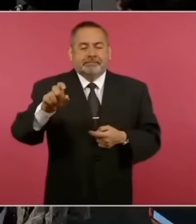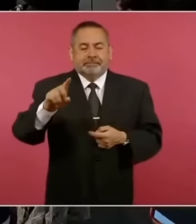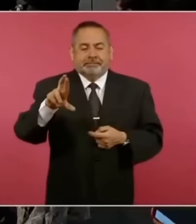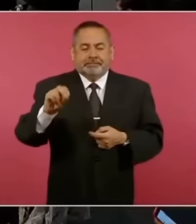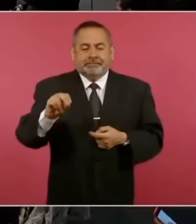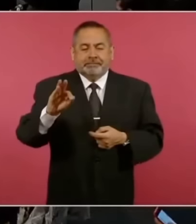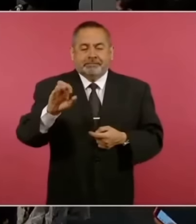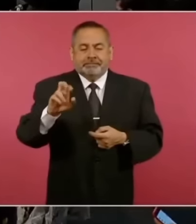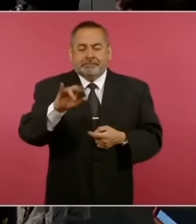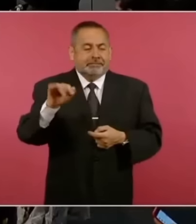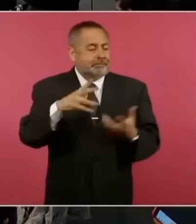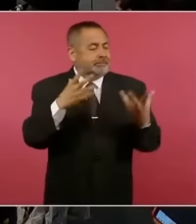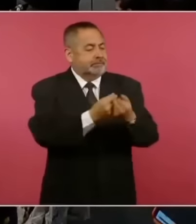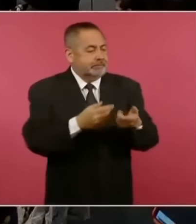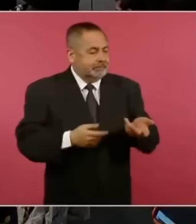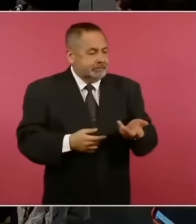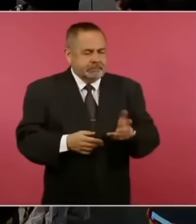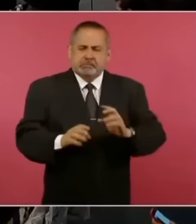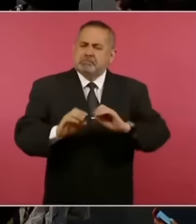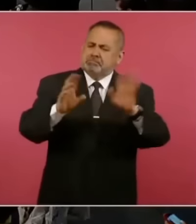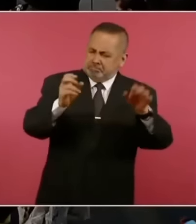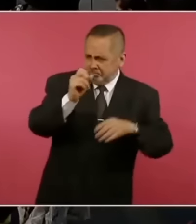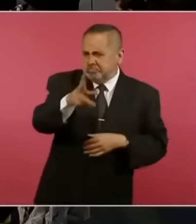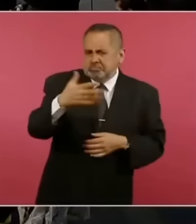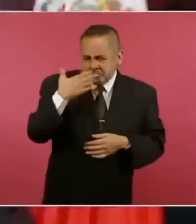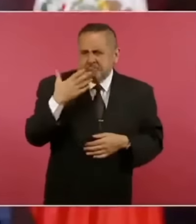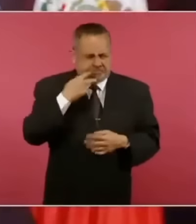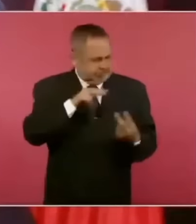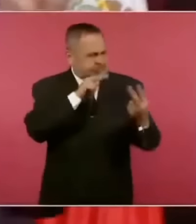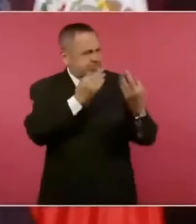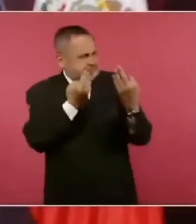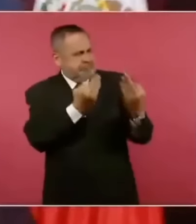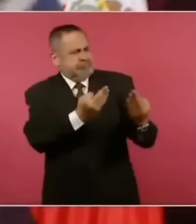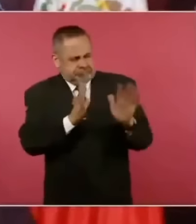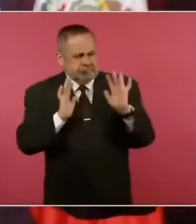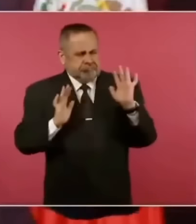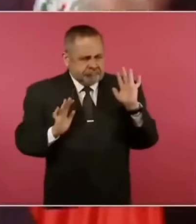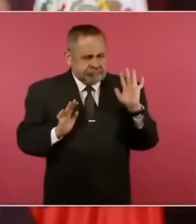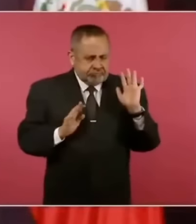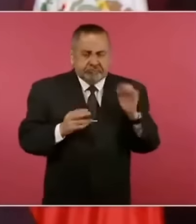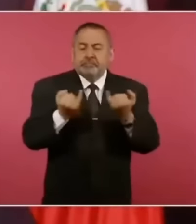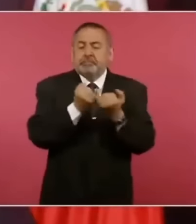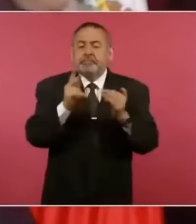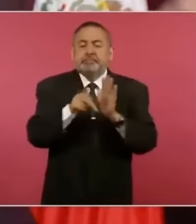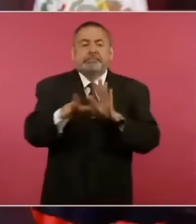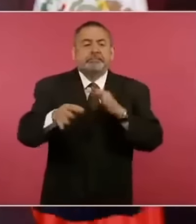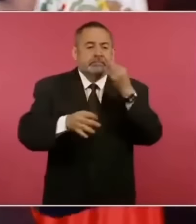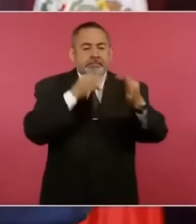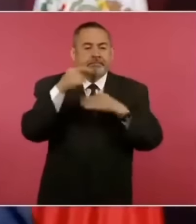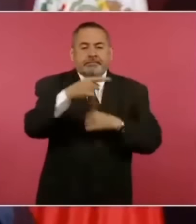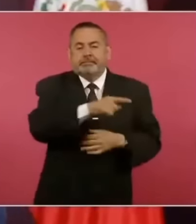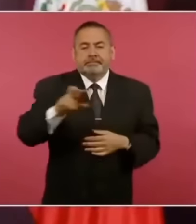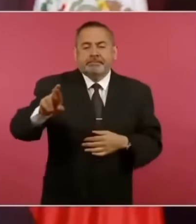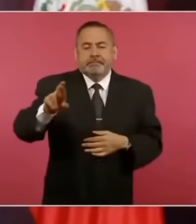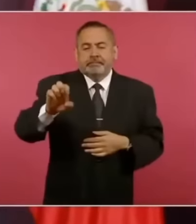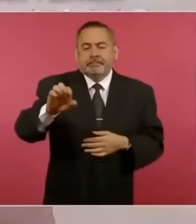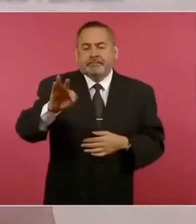ferris tod es bueno y el reforma pues ya